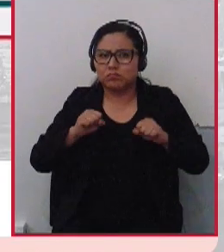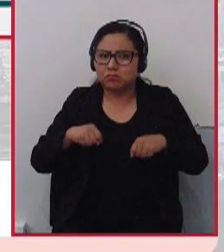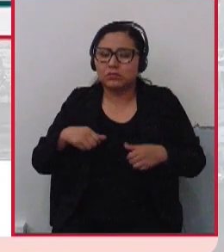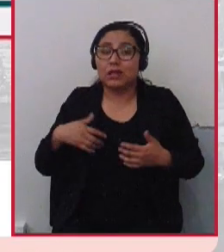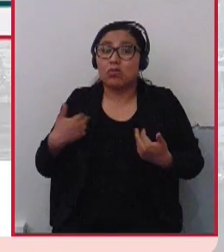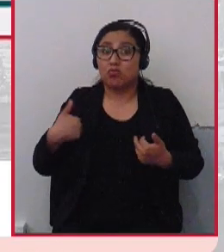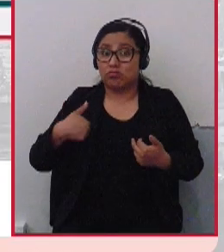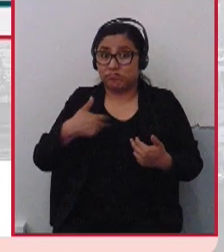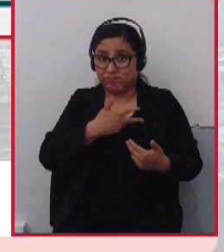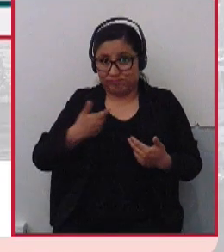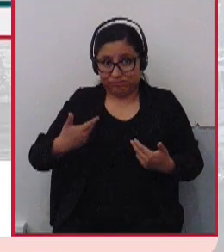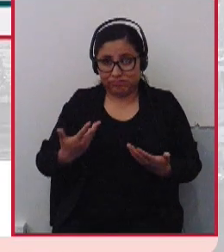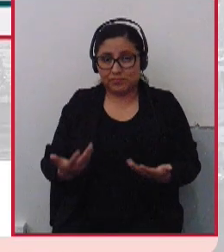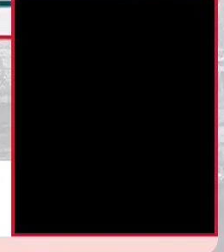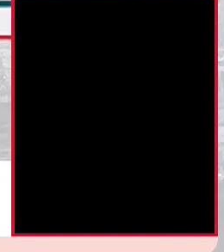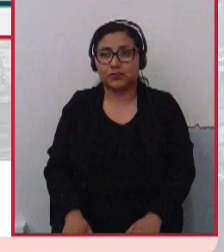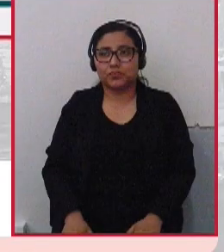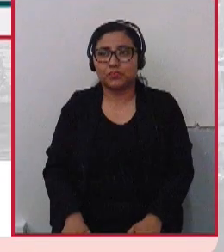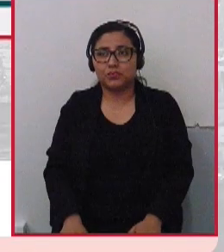nosotros